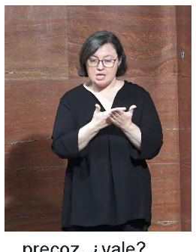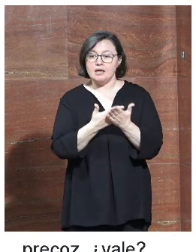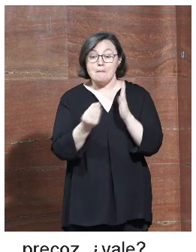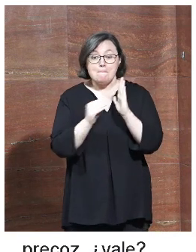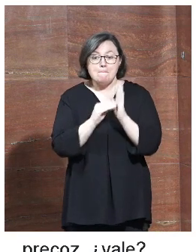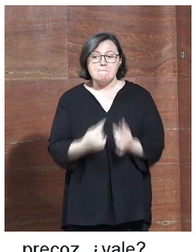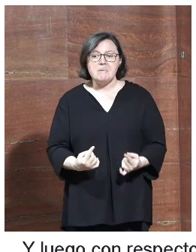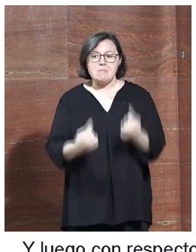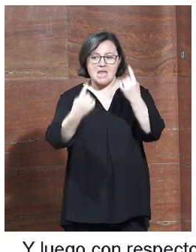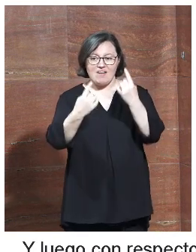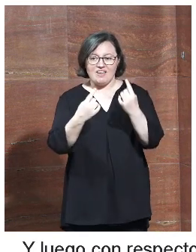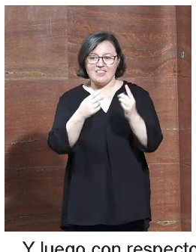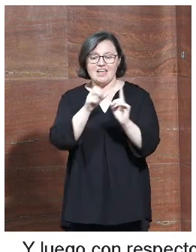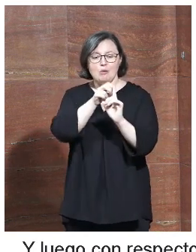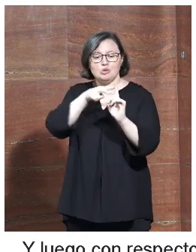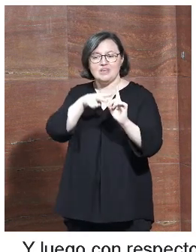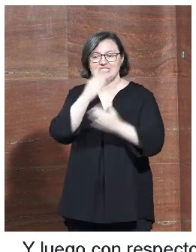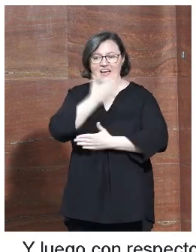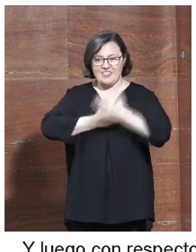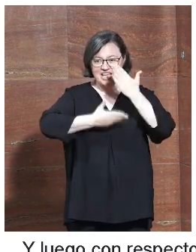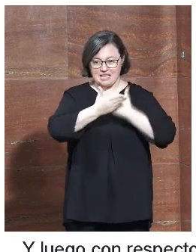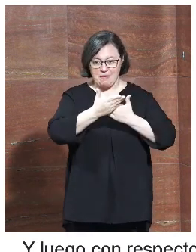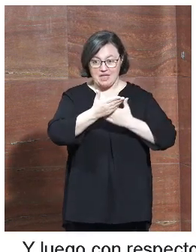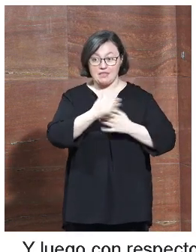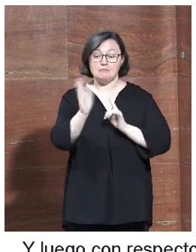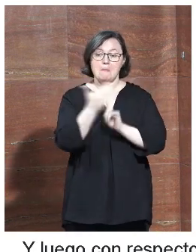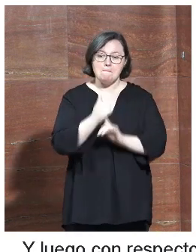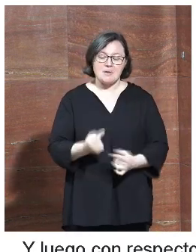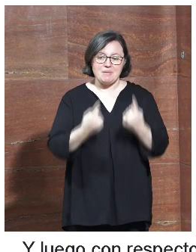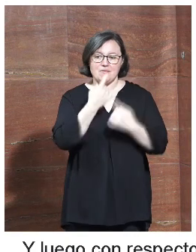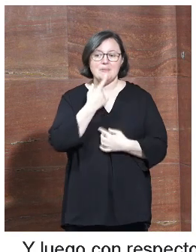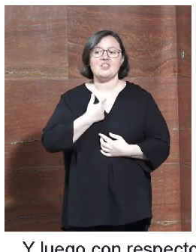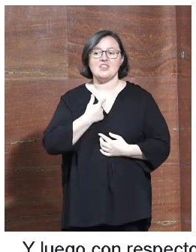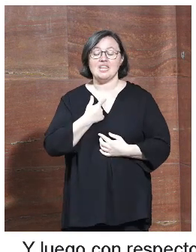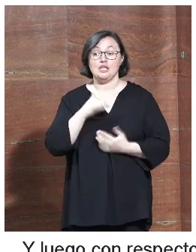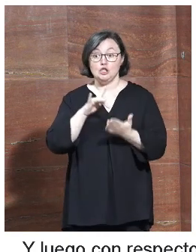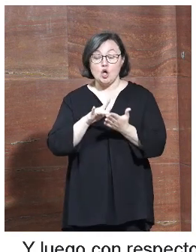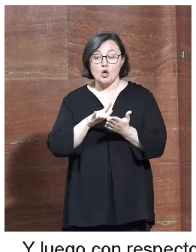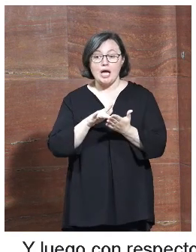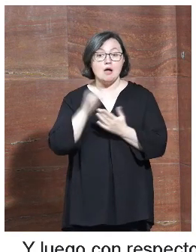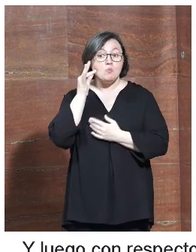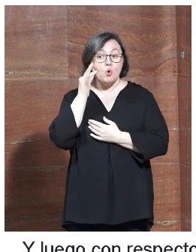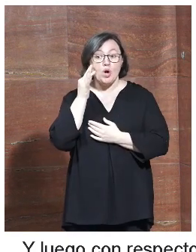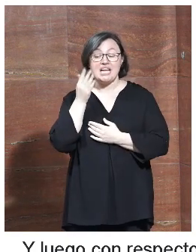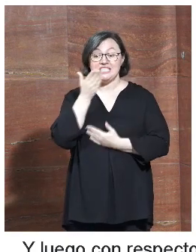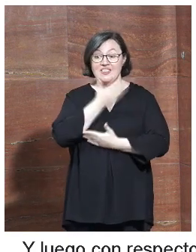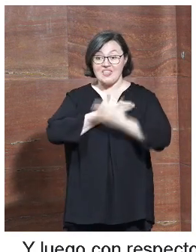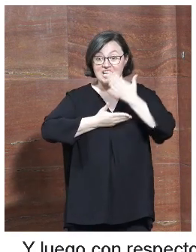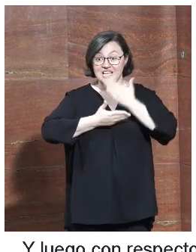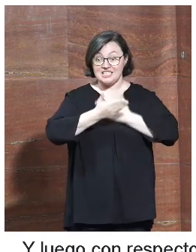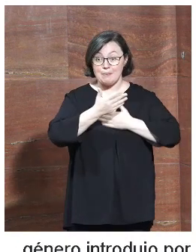introdujo por primera vez la variable de discapacidad y eso nos permite, por un lado, saber que el 80% de las mujeres con